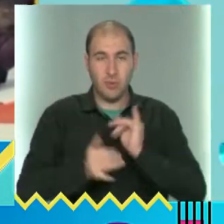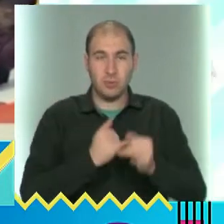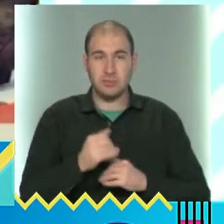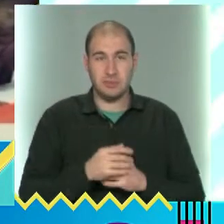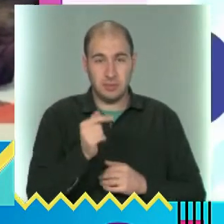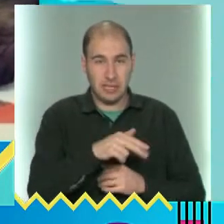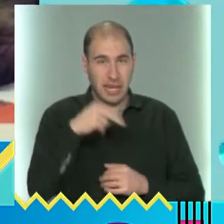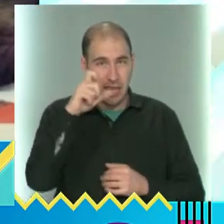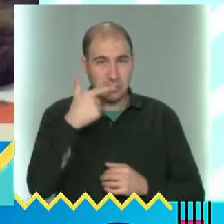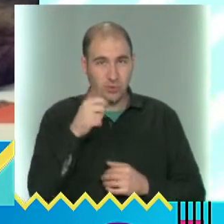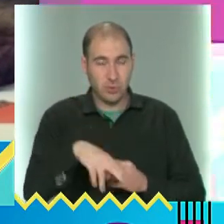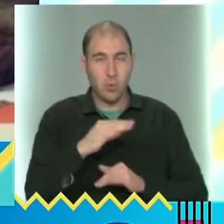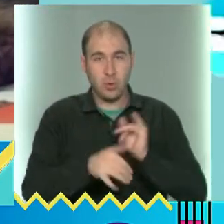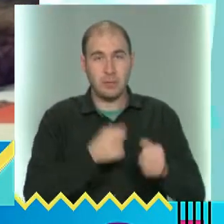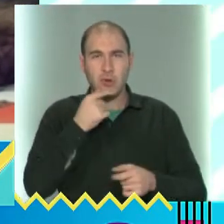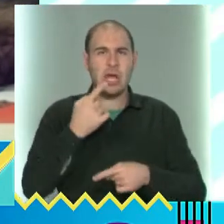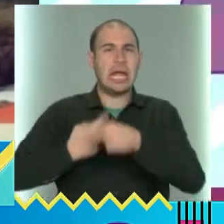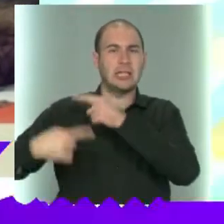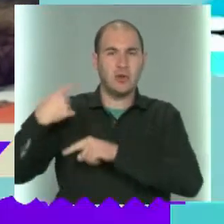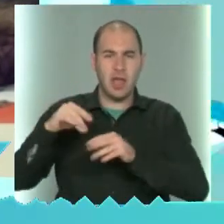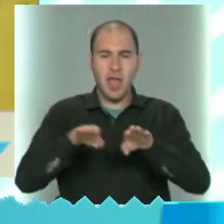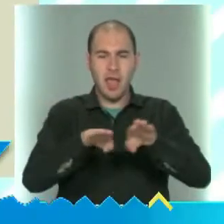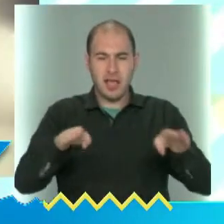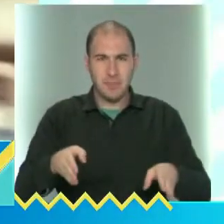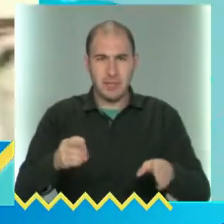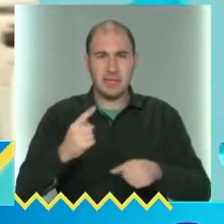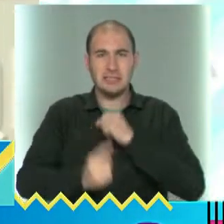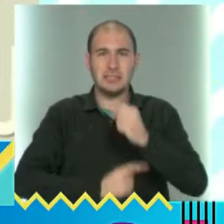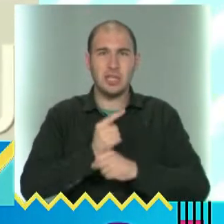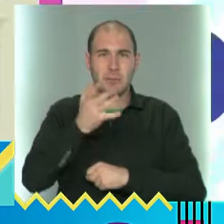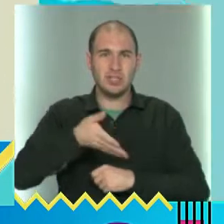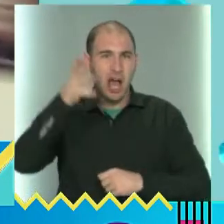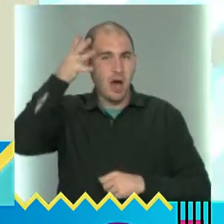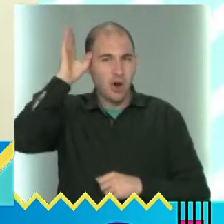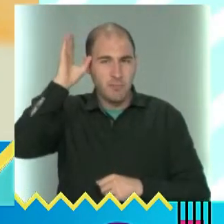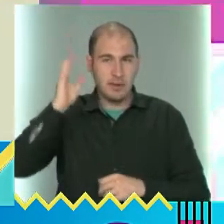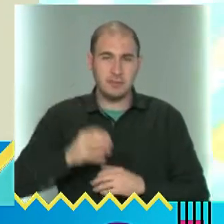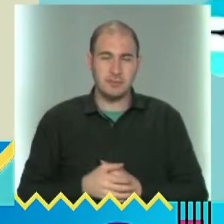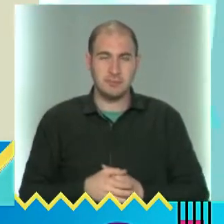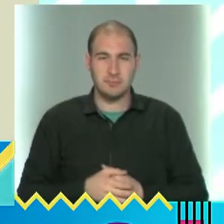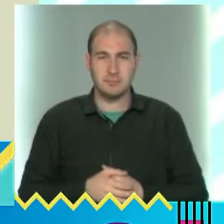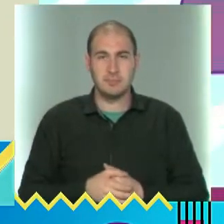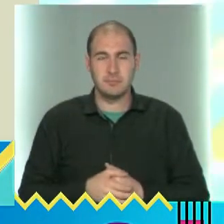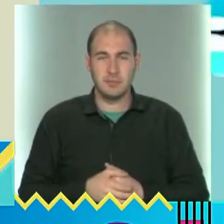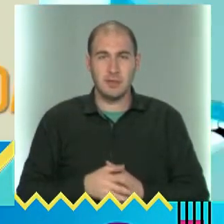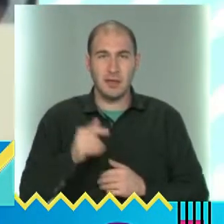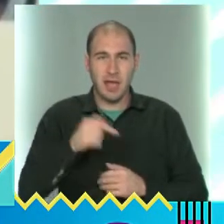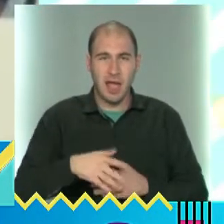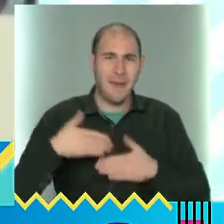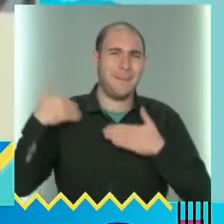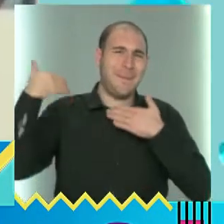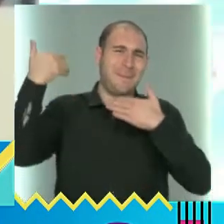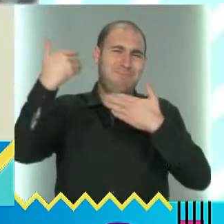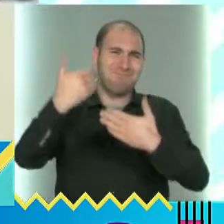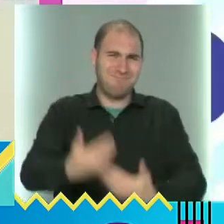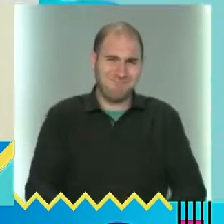Nelson, si vamos a la historia, la camilla es de la época de los romanos. Entonces tenemos pasos